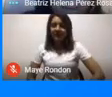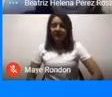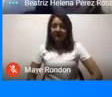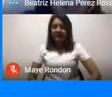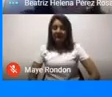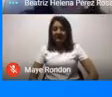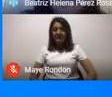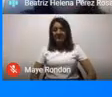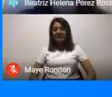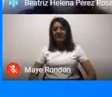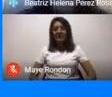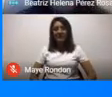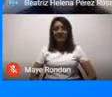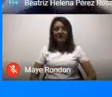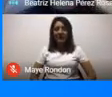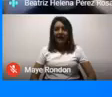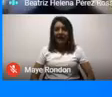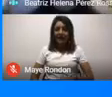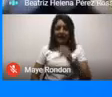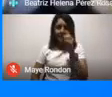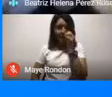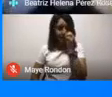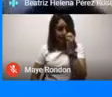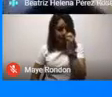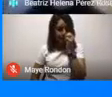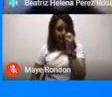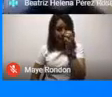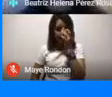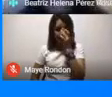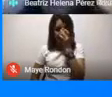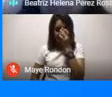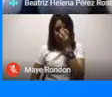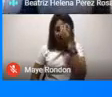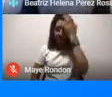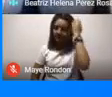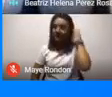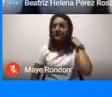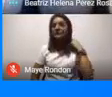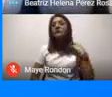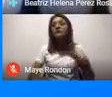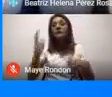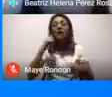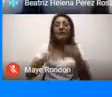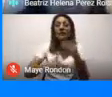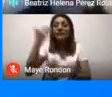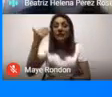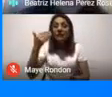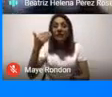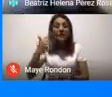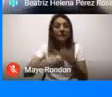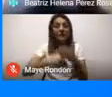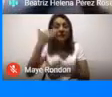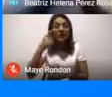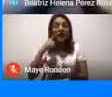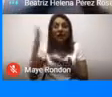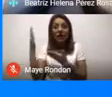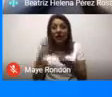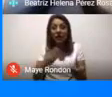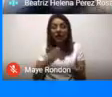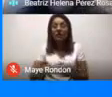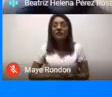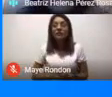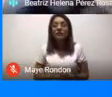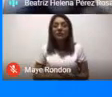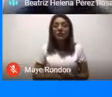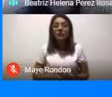Sí. Y en esto, pues definitivamente volvimos al esquema inicial. Y cuando traigo acá este cuadro